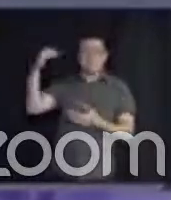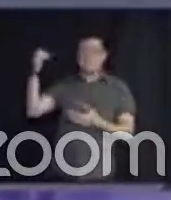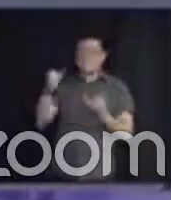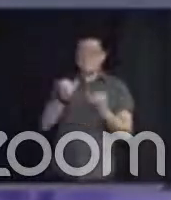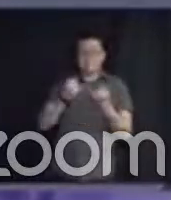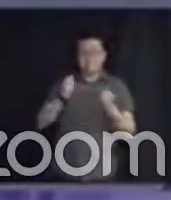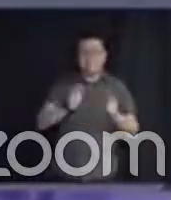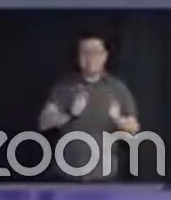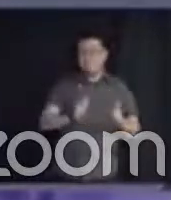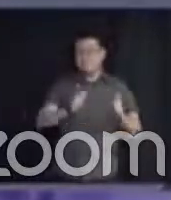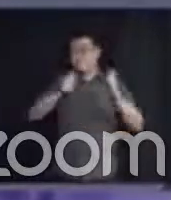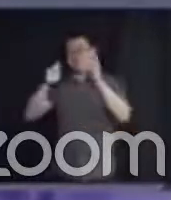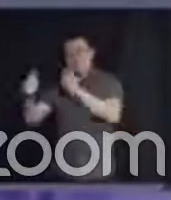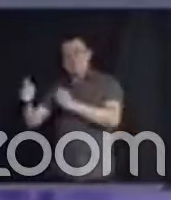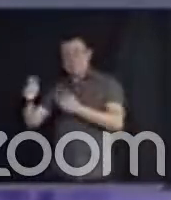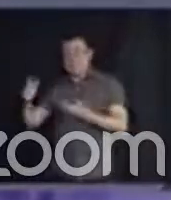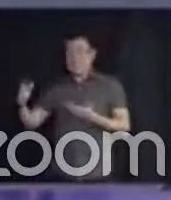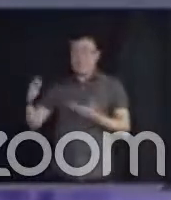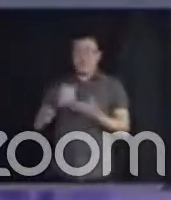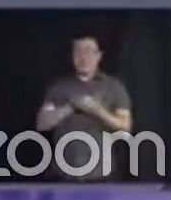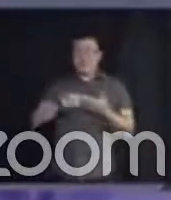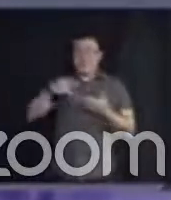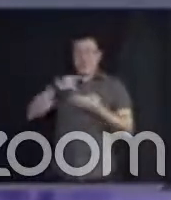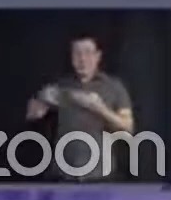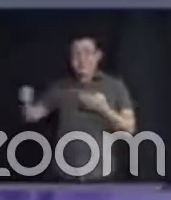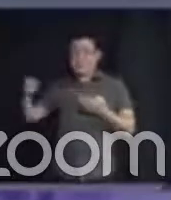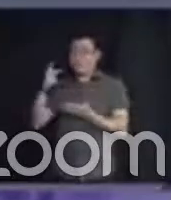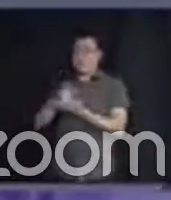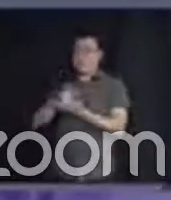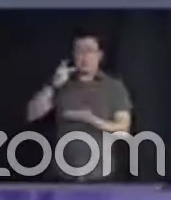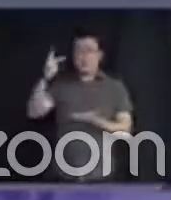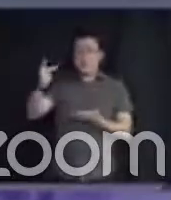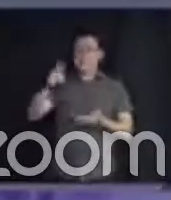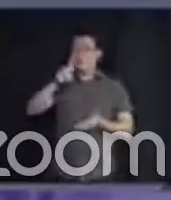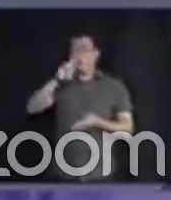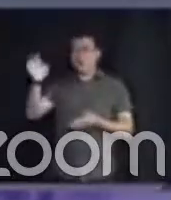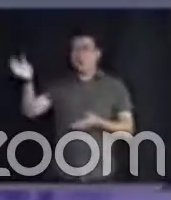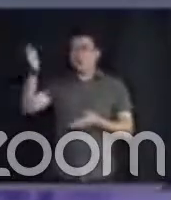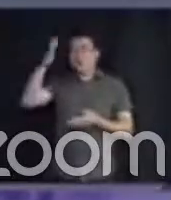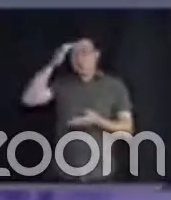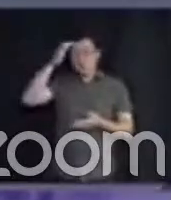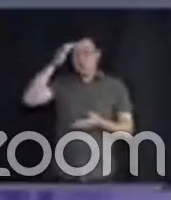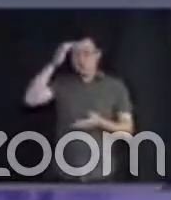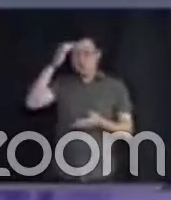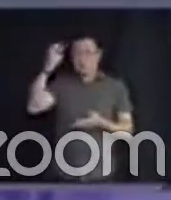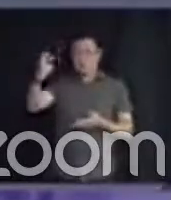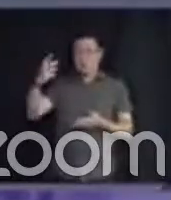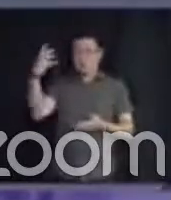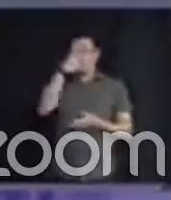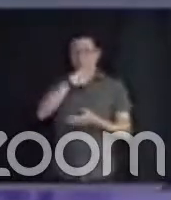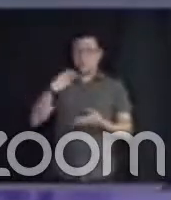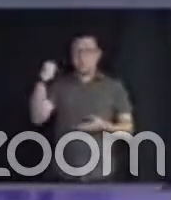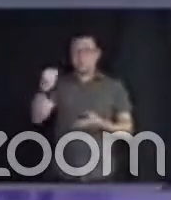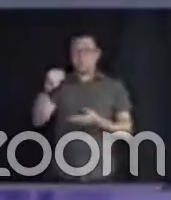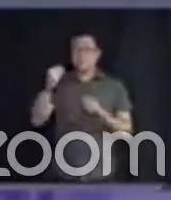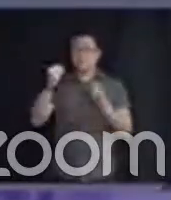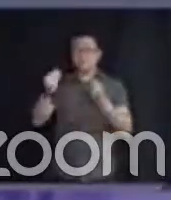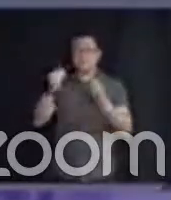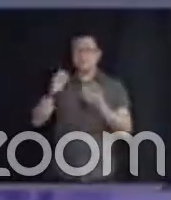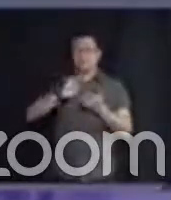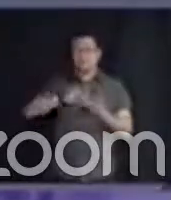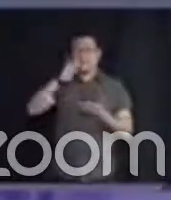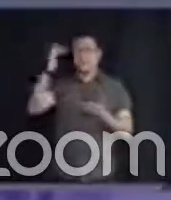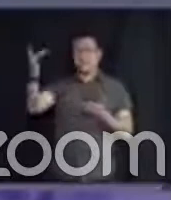escenario y que les entreguen también sus ganancias, sus premios, su reconocimiento. Es algo